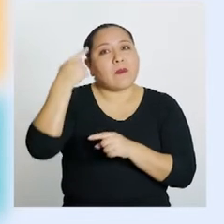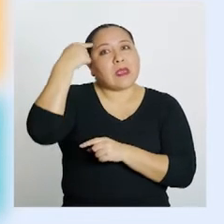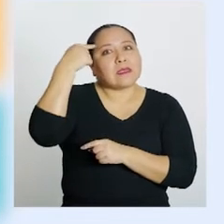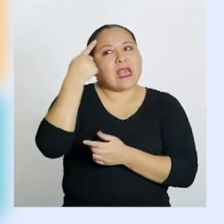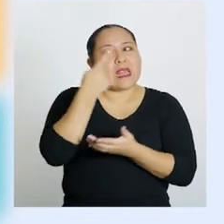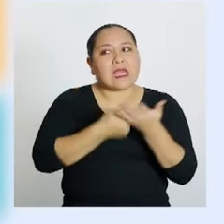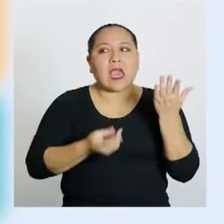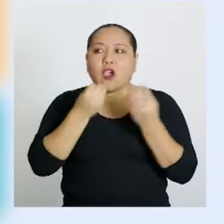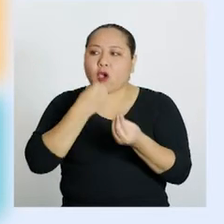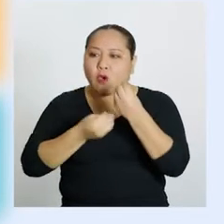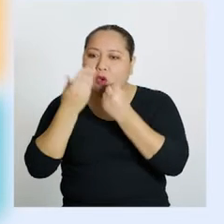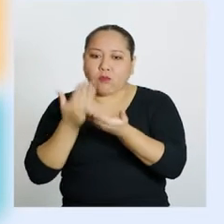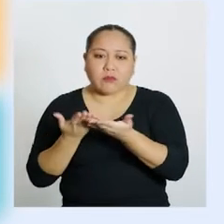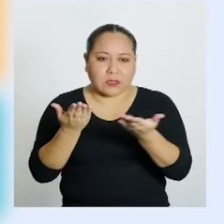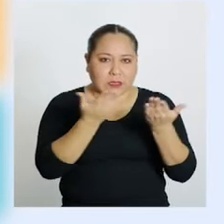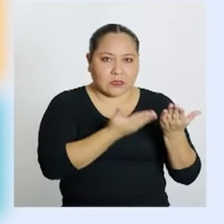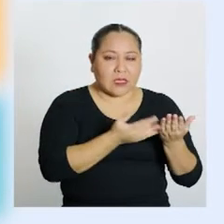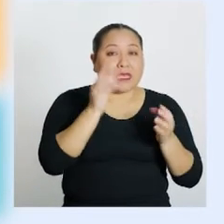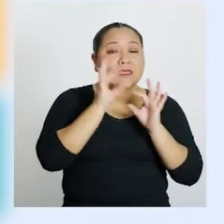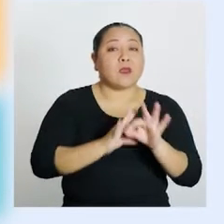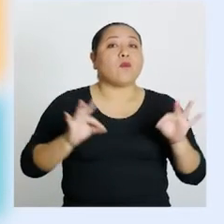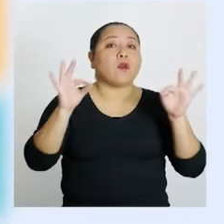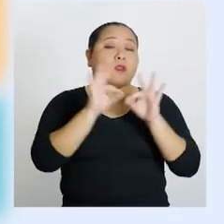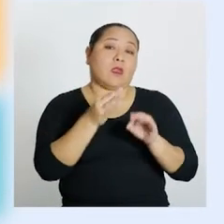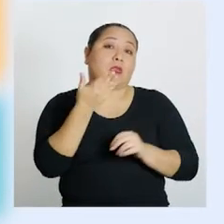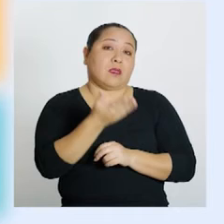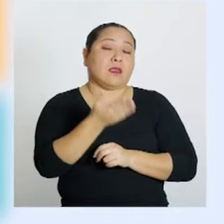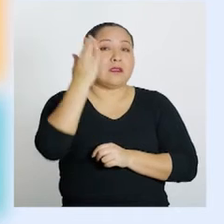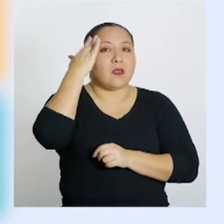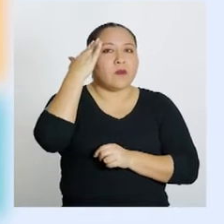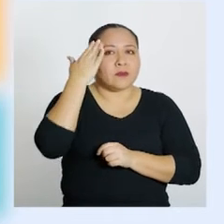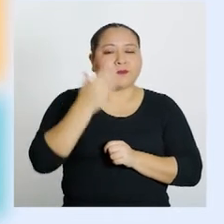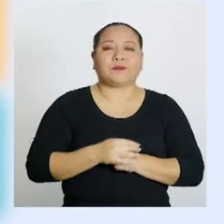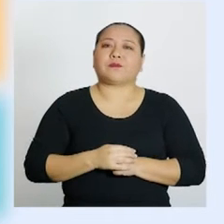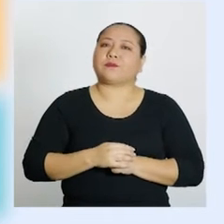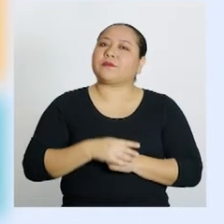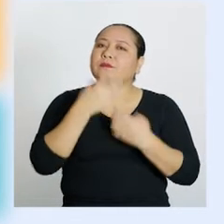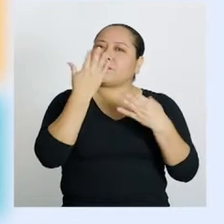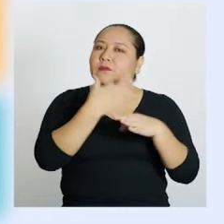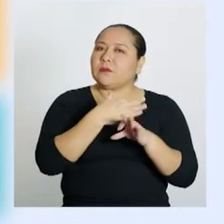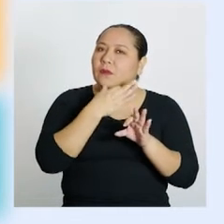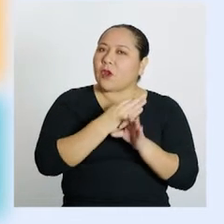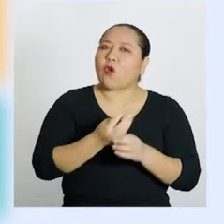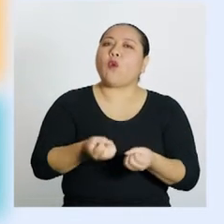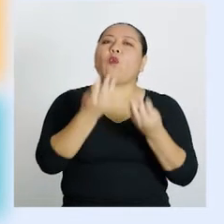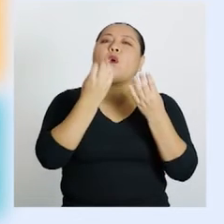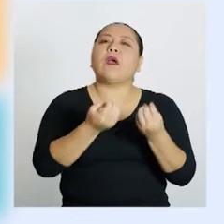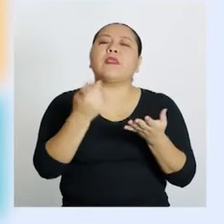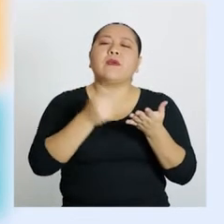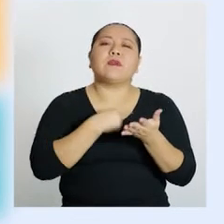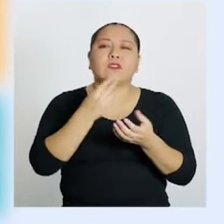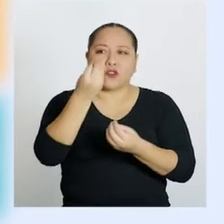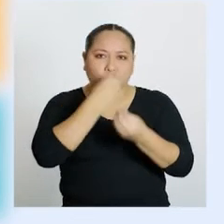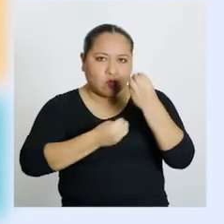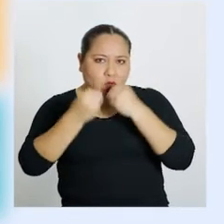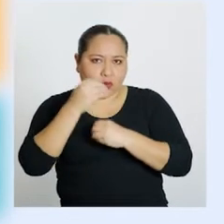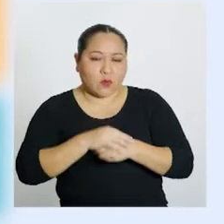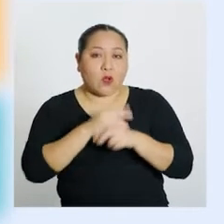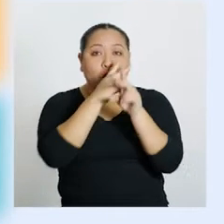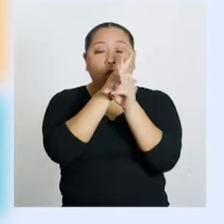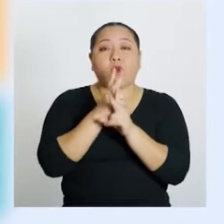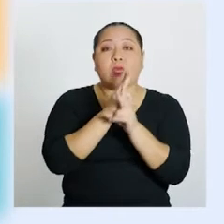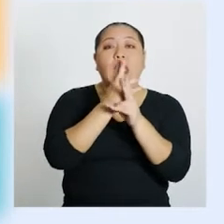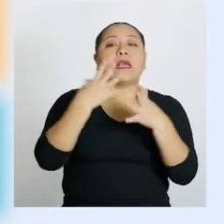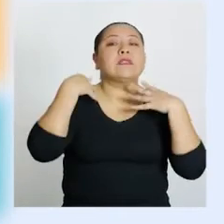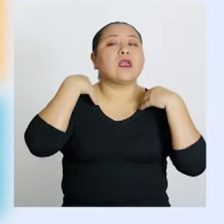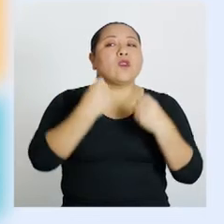pensar en qué productos consumimos, es importante tener en cuenta la forma o frecuencia con que lo hacemos. El